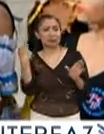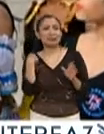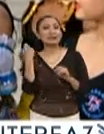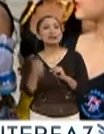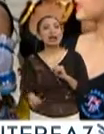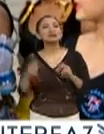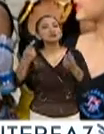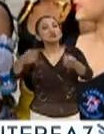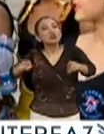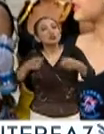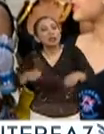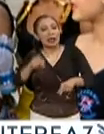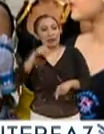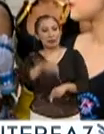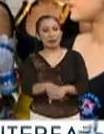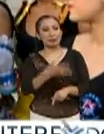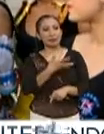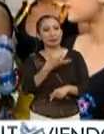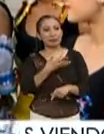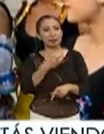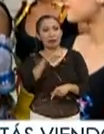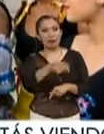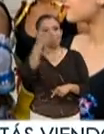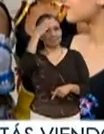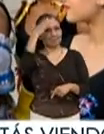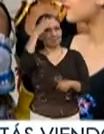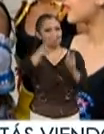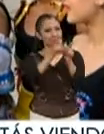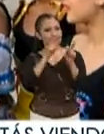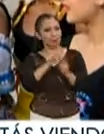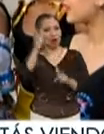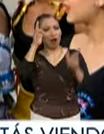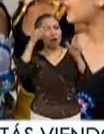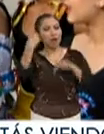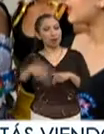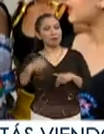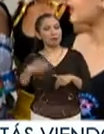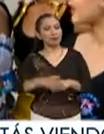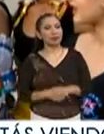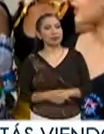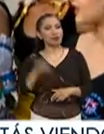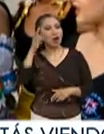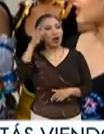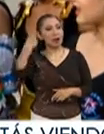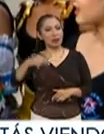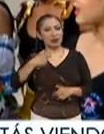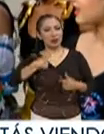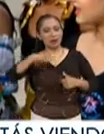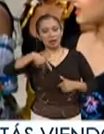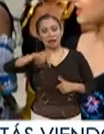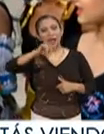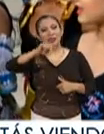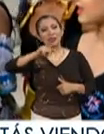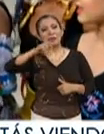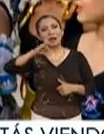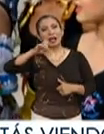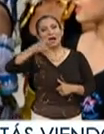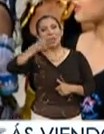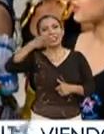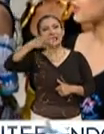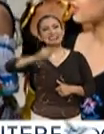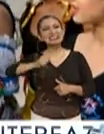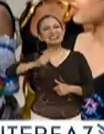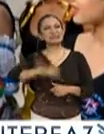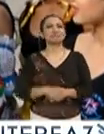que es la música, y tenemos aquí pues a quien lidera este grupo. Hola, ¿cómo te llamas? Olá, meu nome é Kathleen Bernardes.